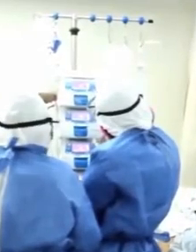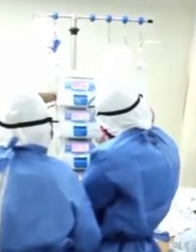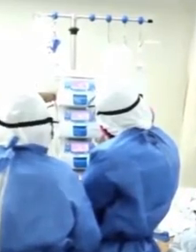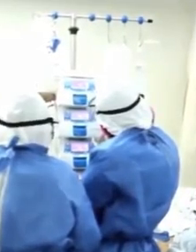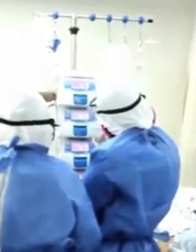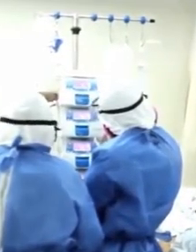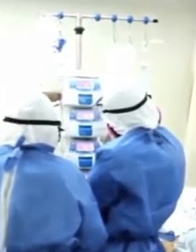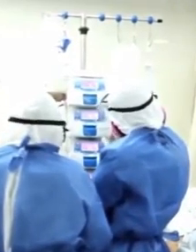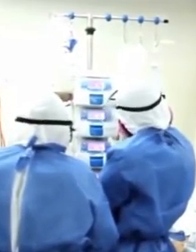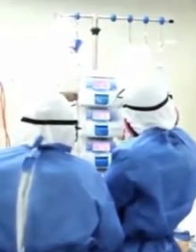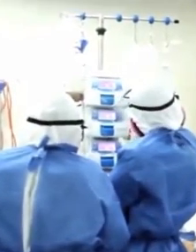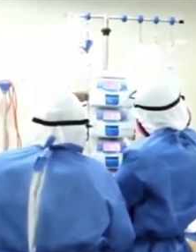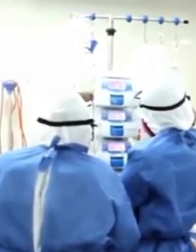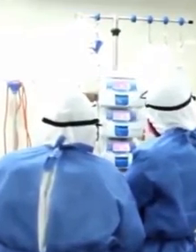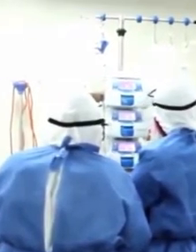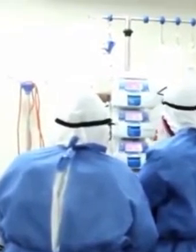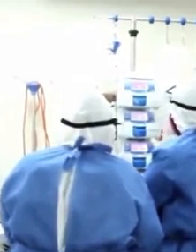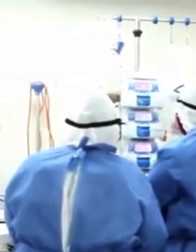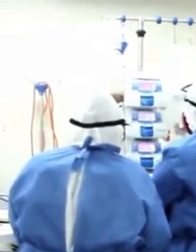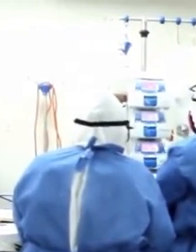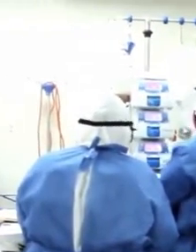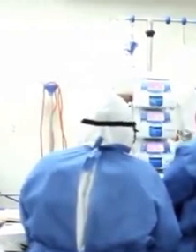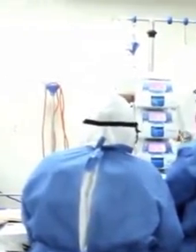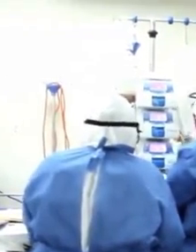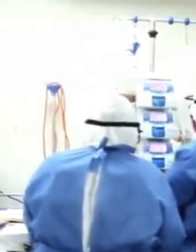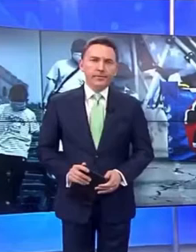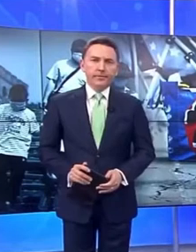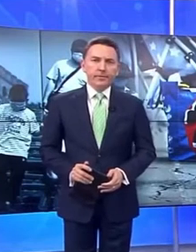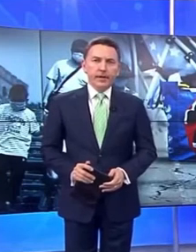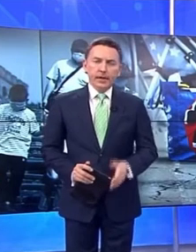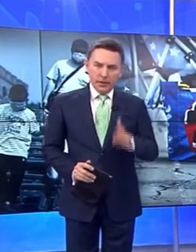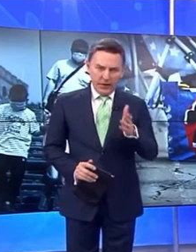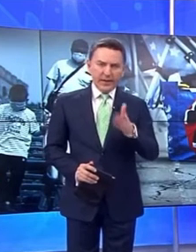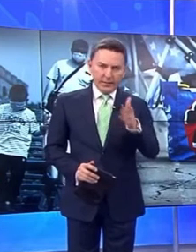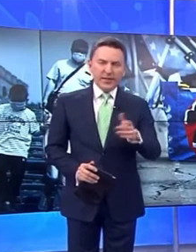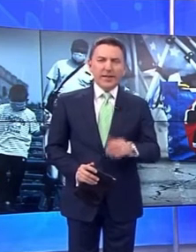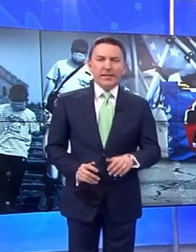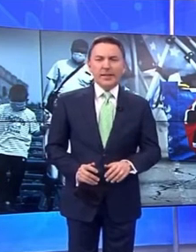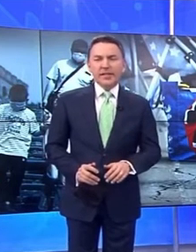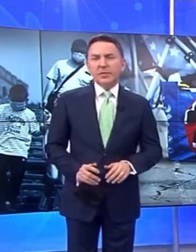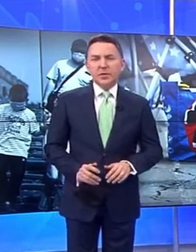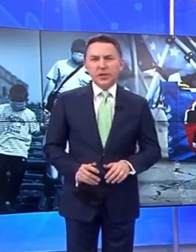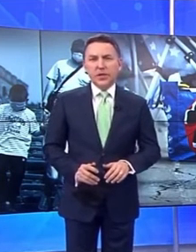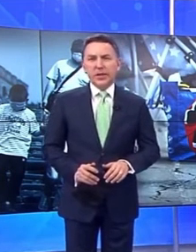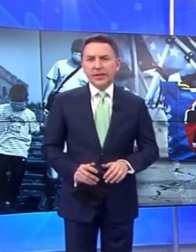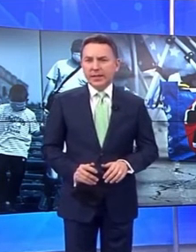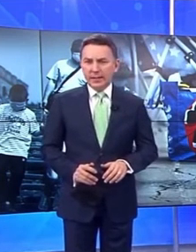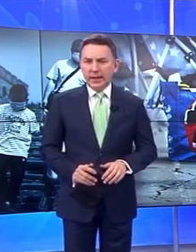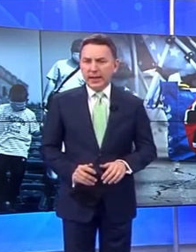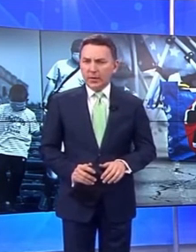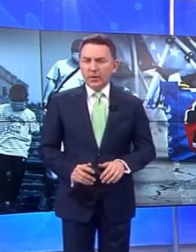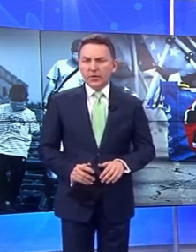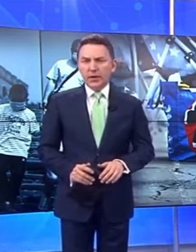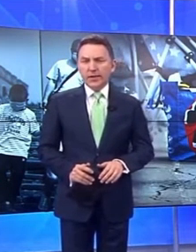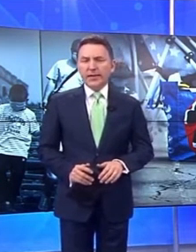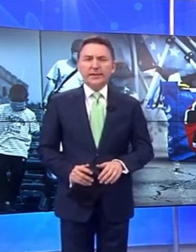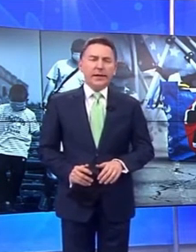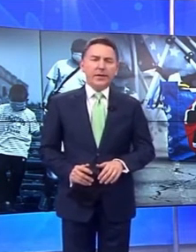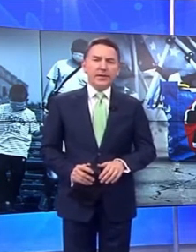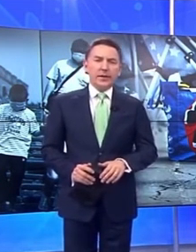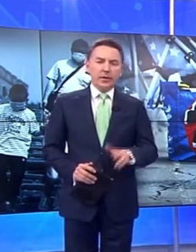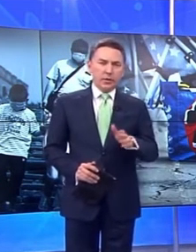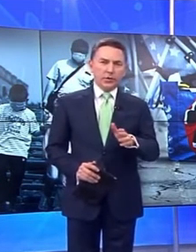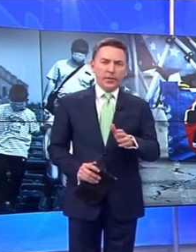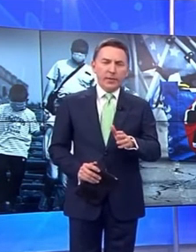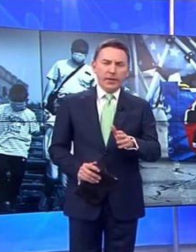cierres volverán. Vicente Valdés, Noticieros Televisa. Fíjese, pues ahí están las disposiciones que está dando a conocer el